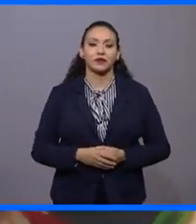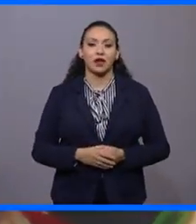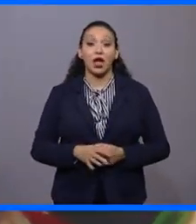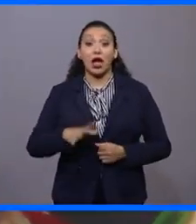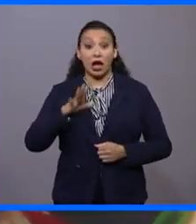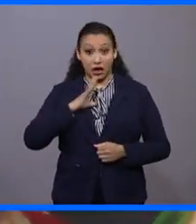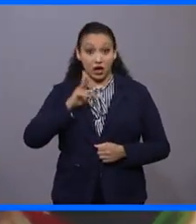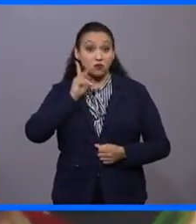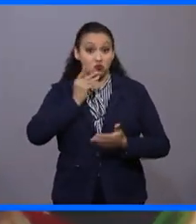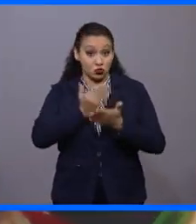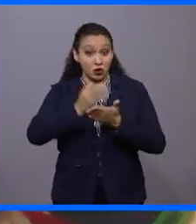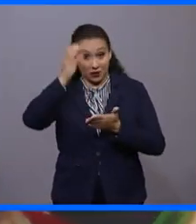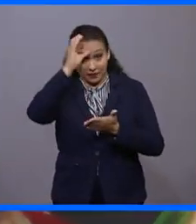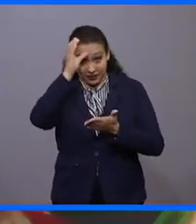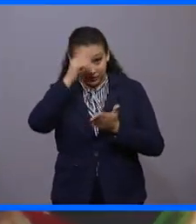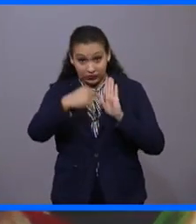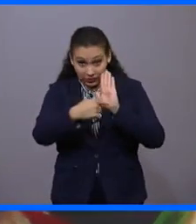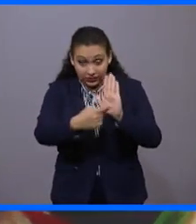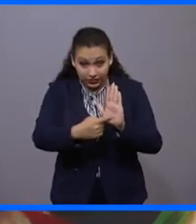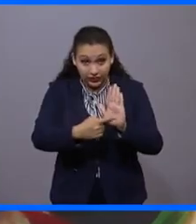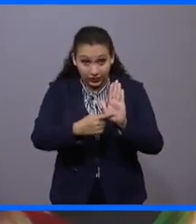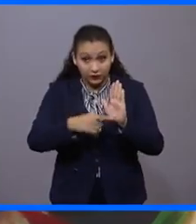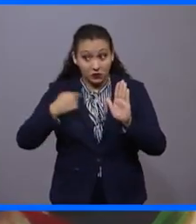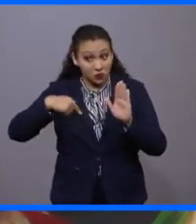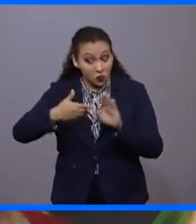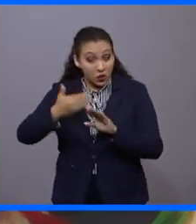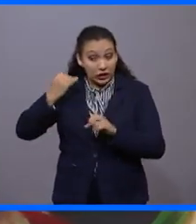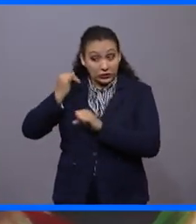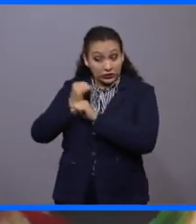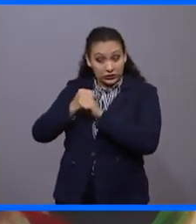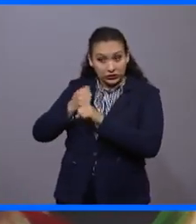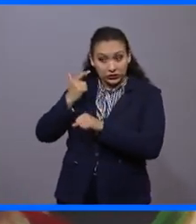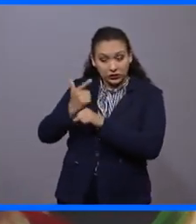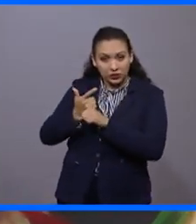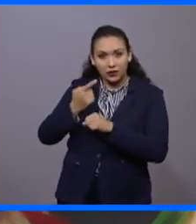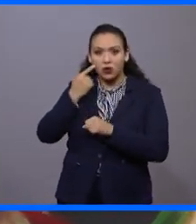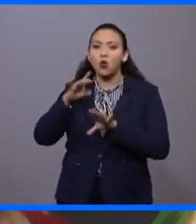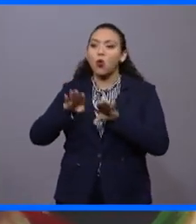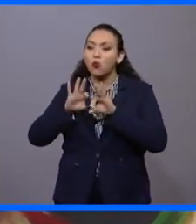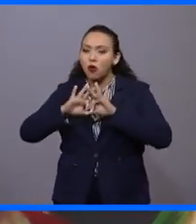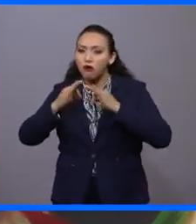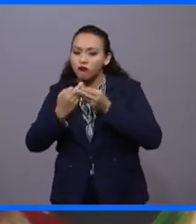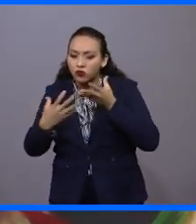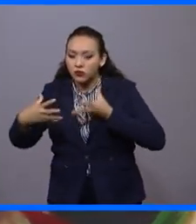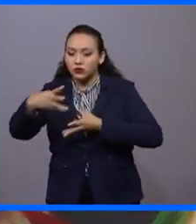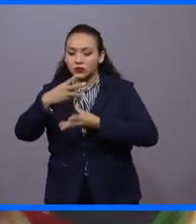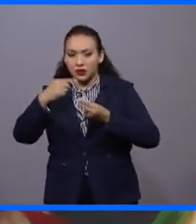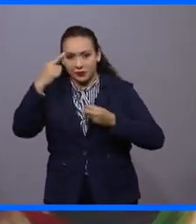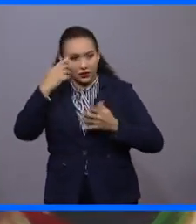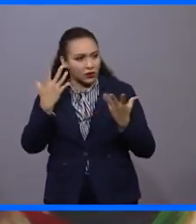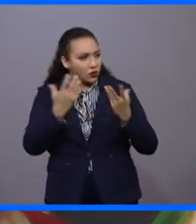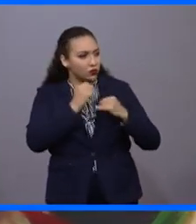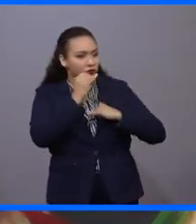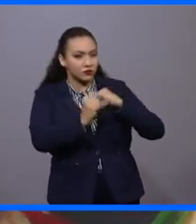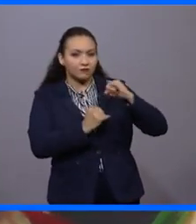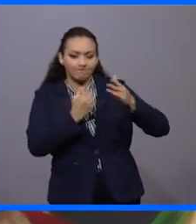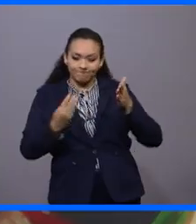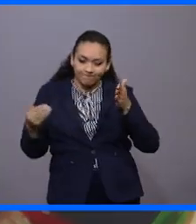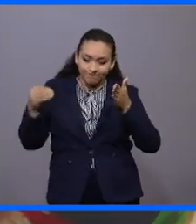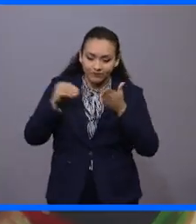evidencia científica, en los estudios de largo plazo que se han hecho, en el trabajo sostenido de los organismos internacionales,